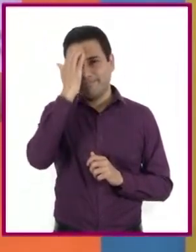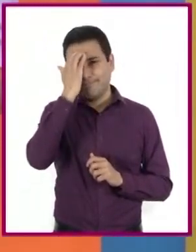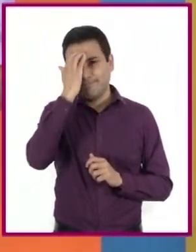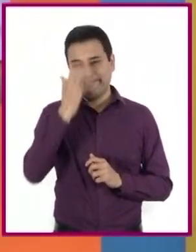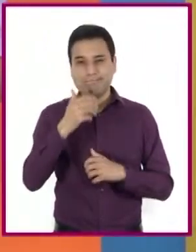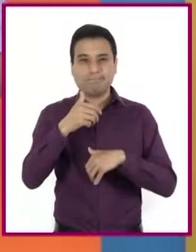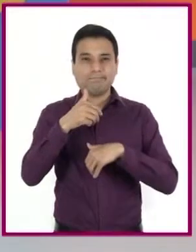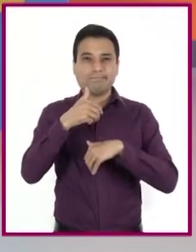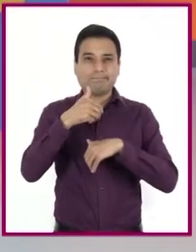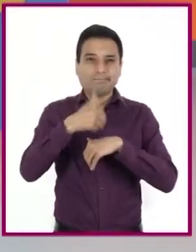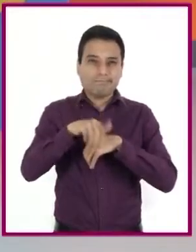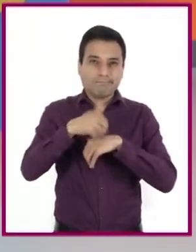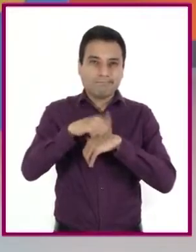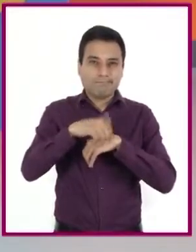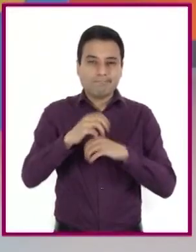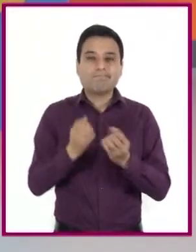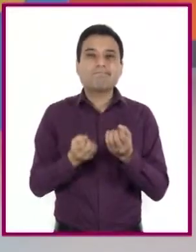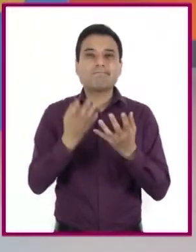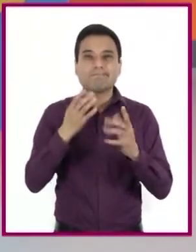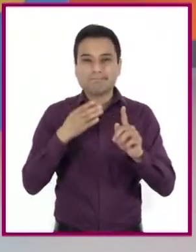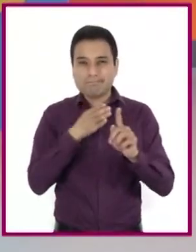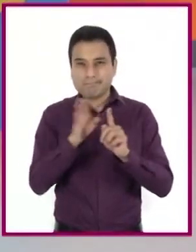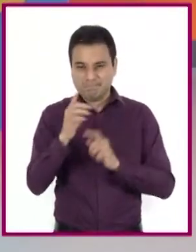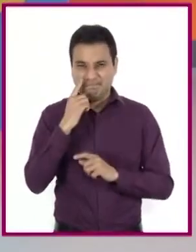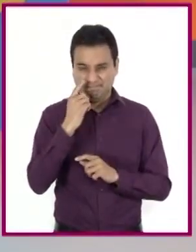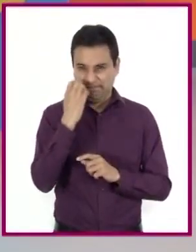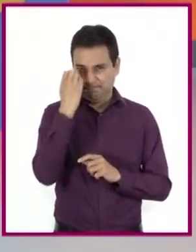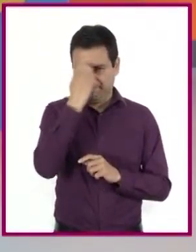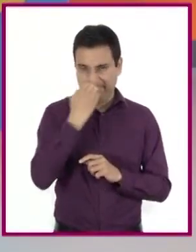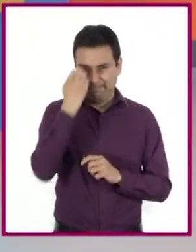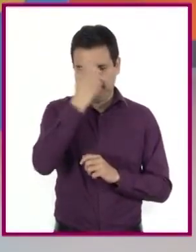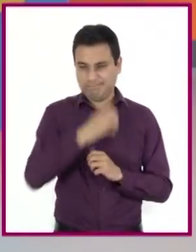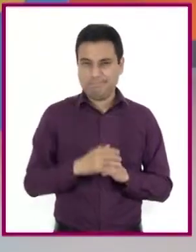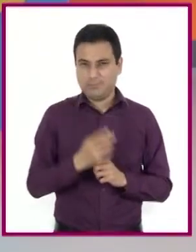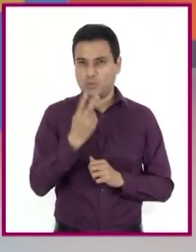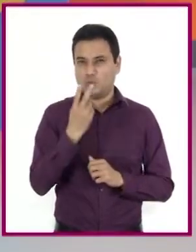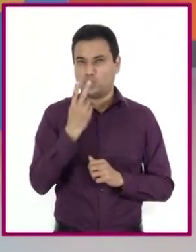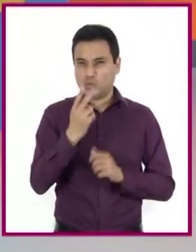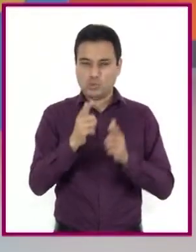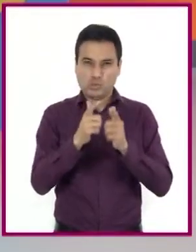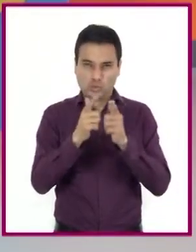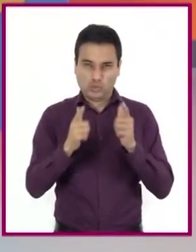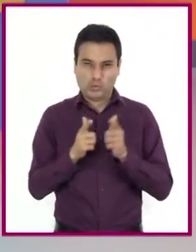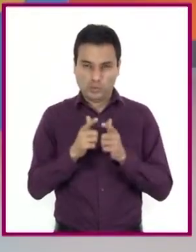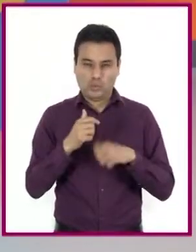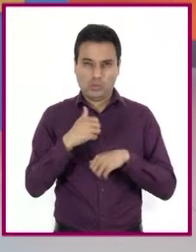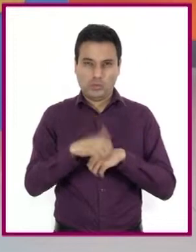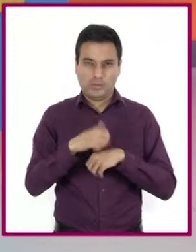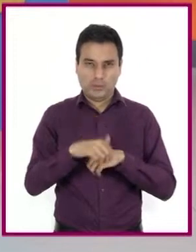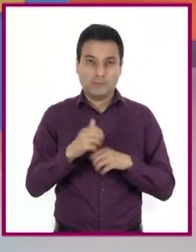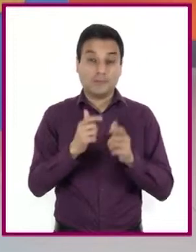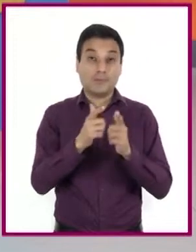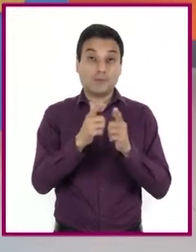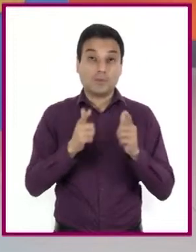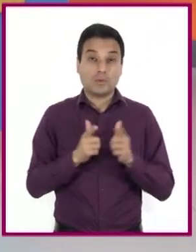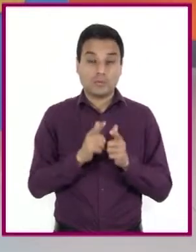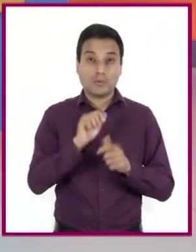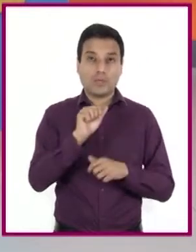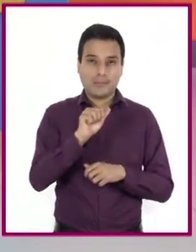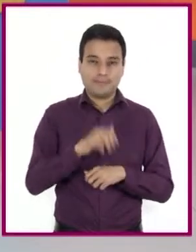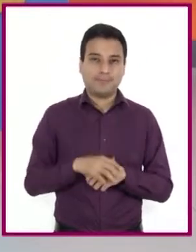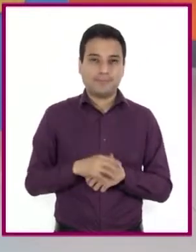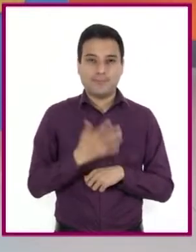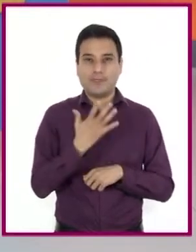variable. Comencemos por analizar dos grupos de números. El grupo A tiene los valores